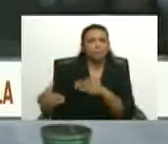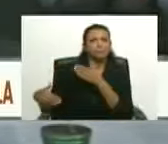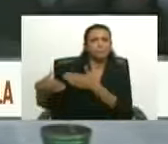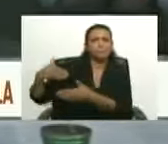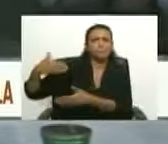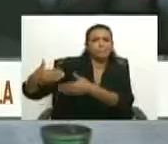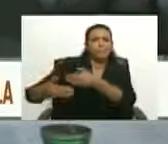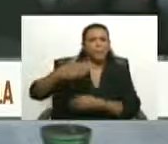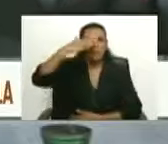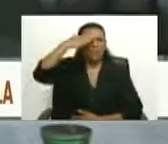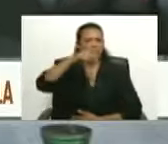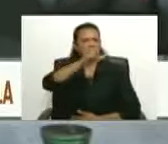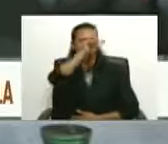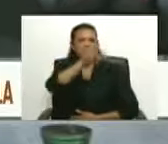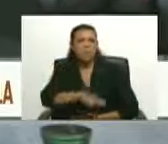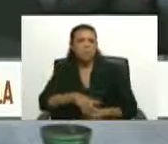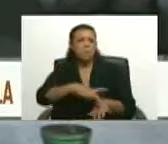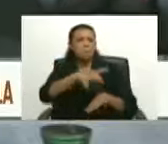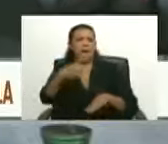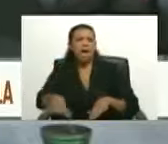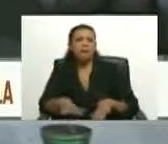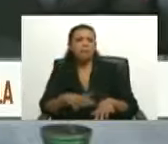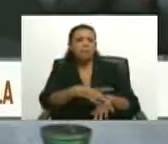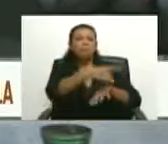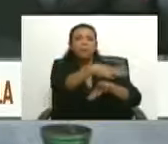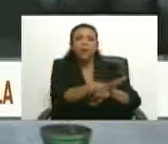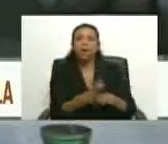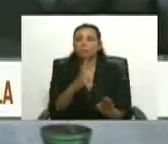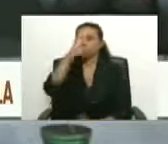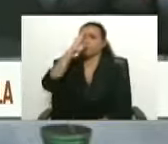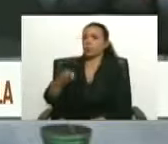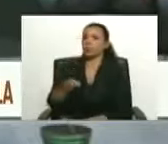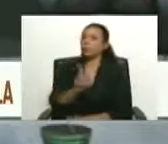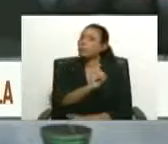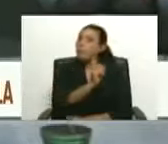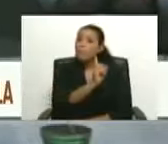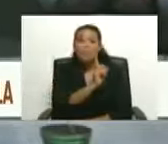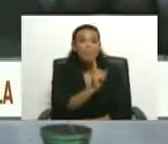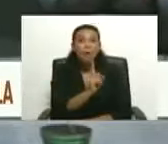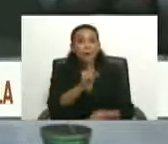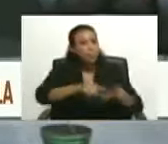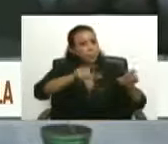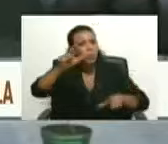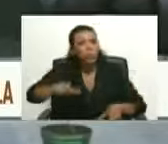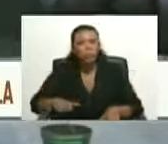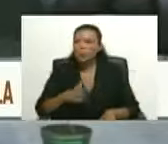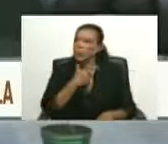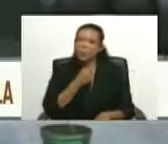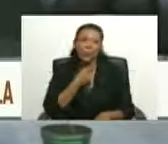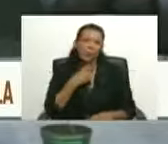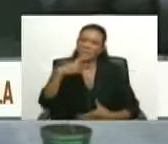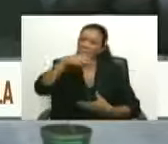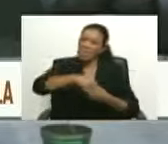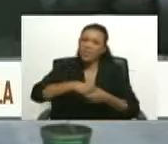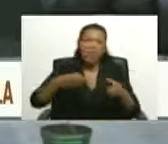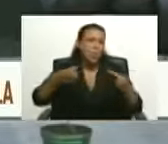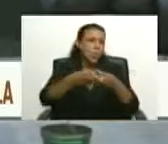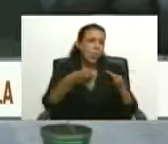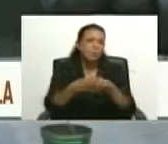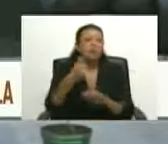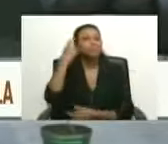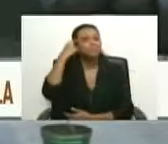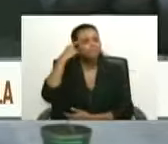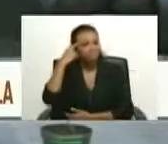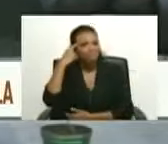que la militancia política es abandonar todos los demás. Y eso también hace que mucha gente entonces no quiera militar. Eso es una reflexión